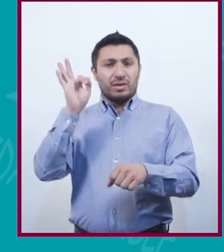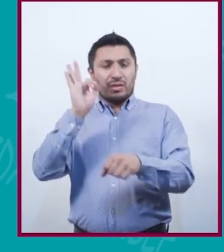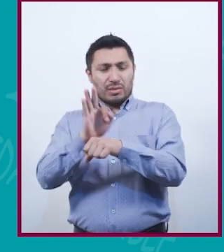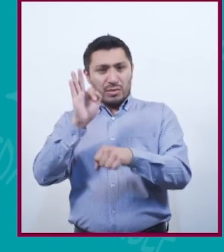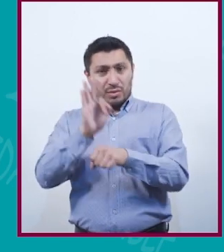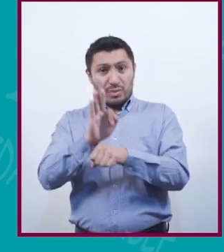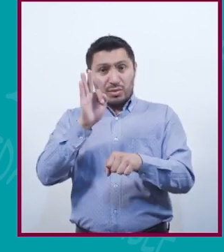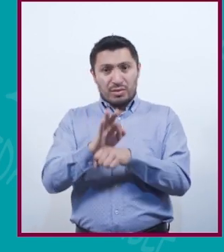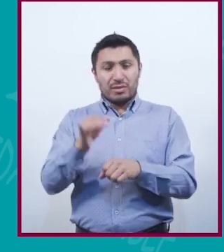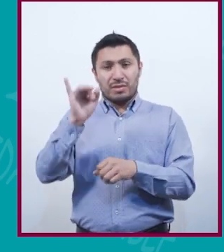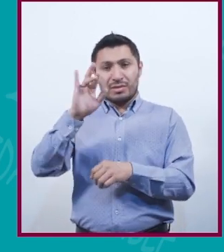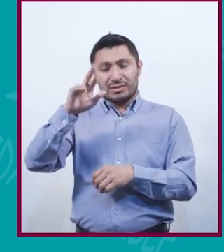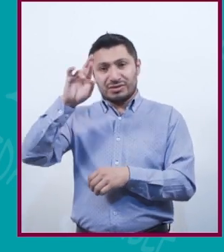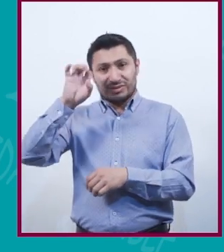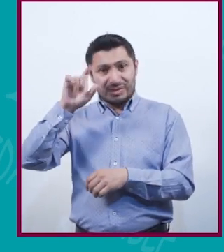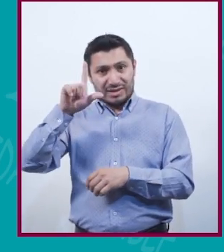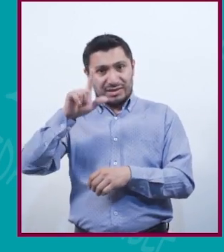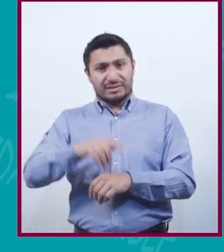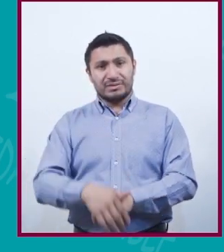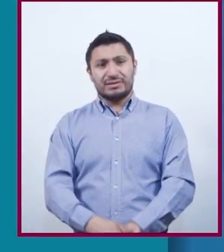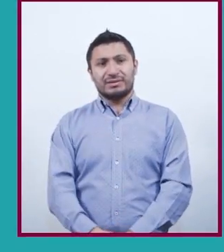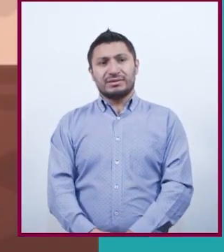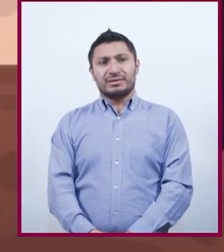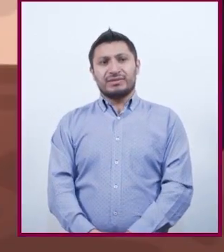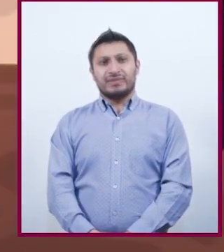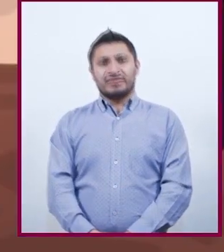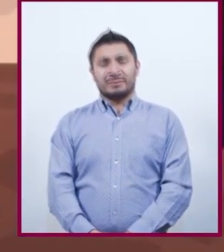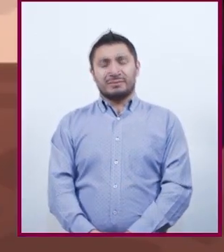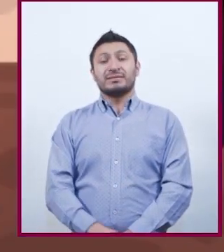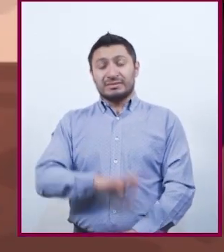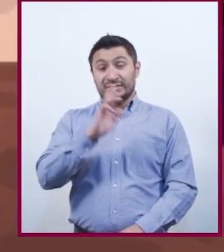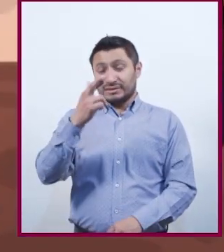de defender, de proteger a Israel.